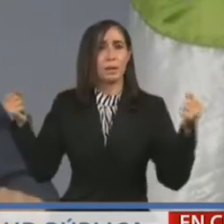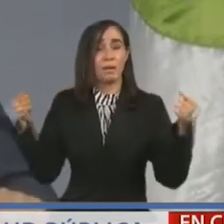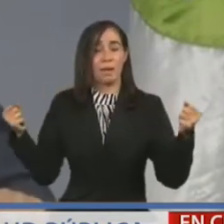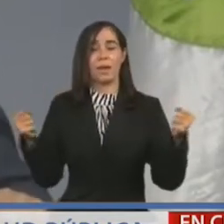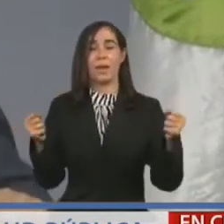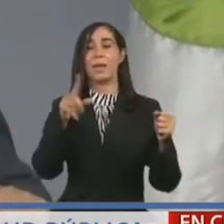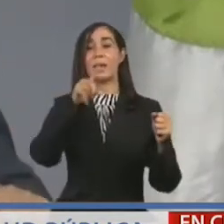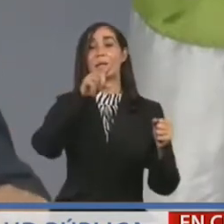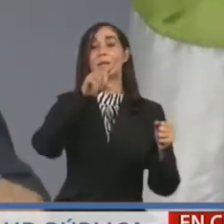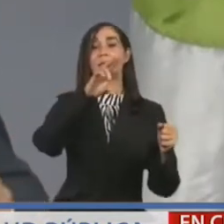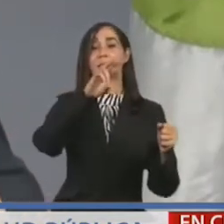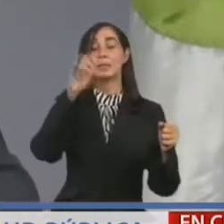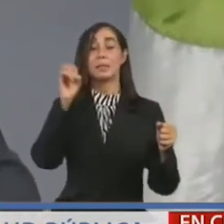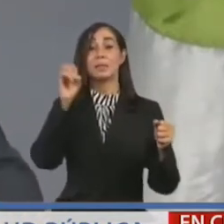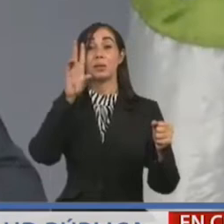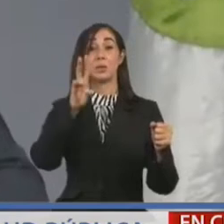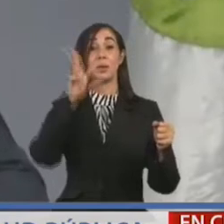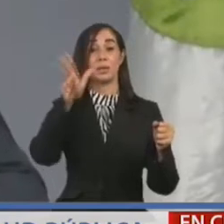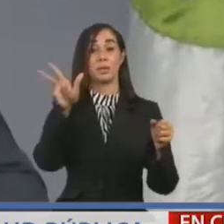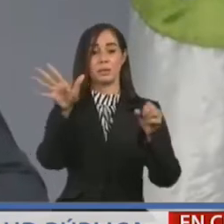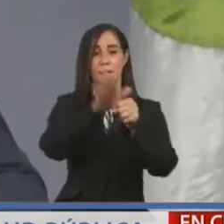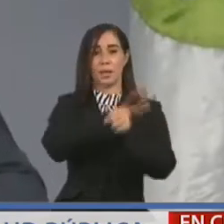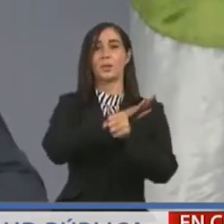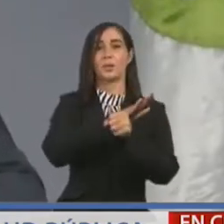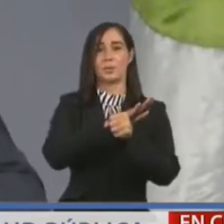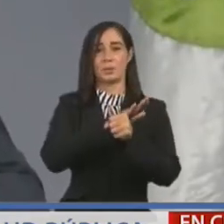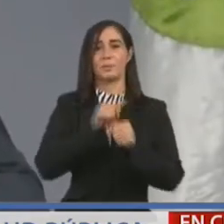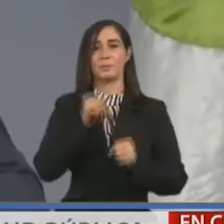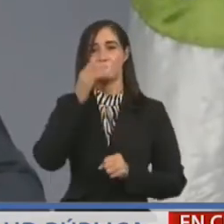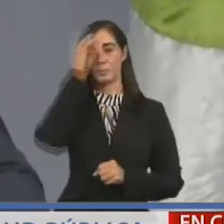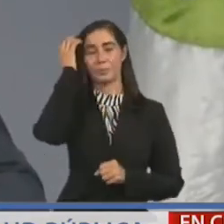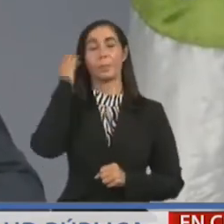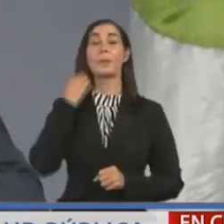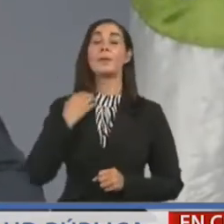763 en total, como acabo de decir.